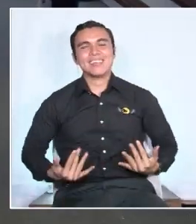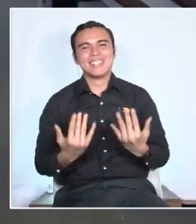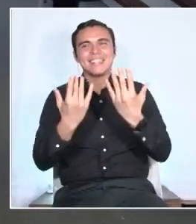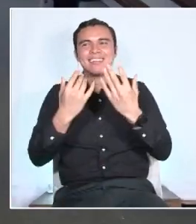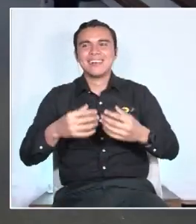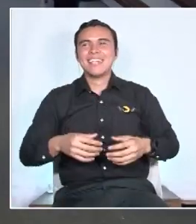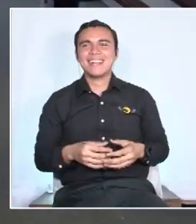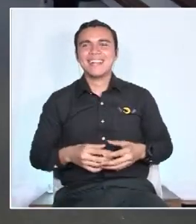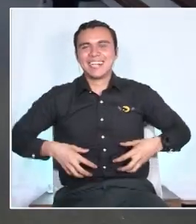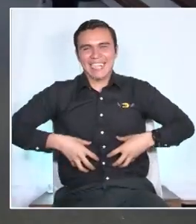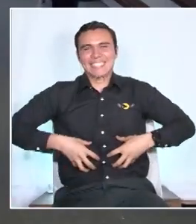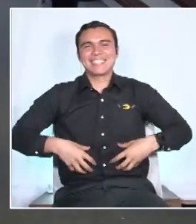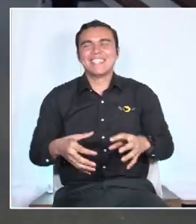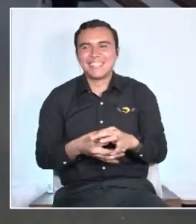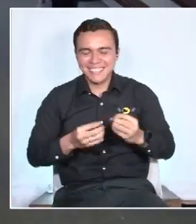los sacrificios